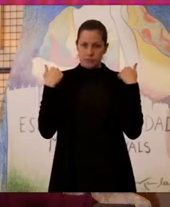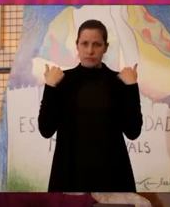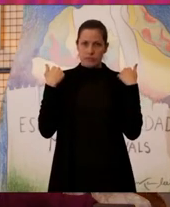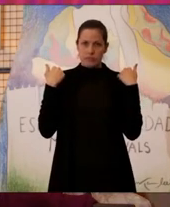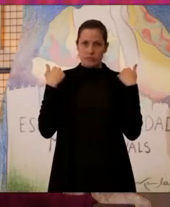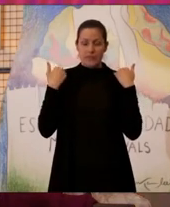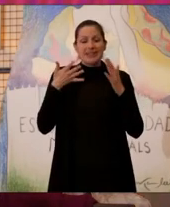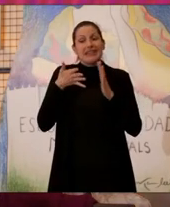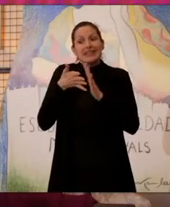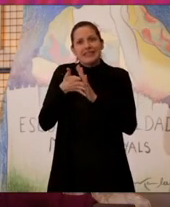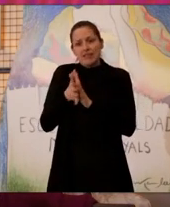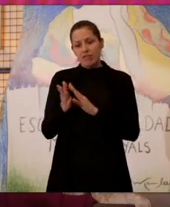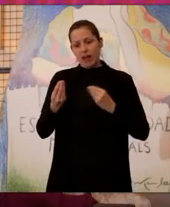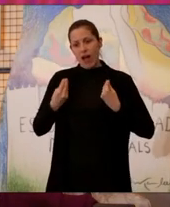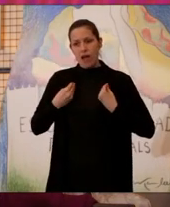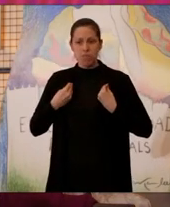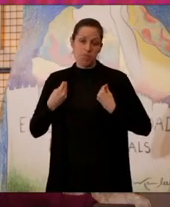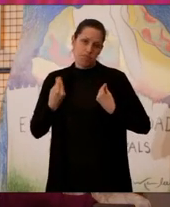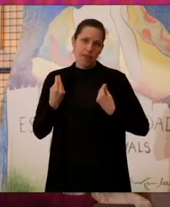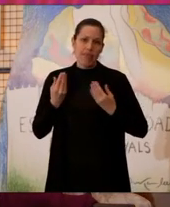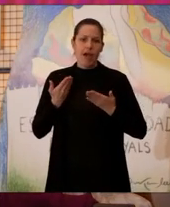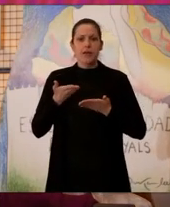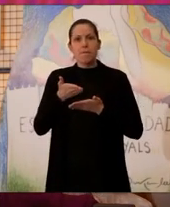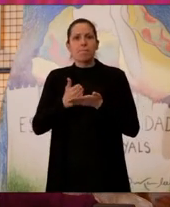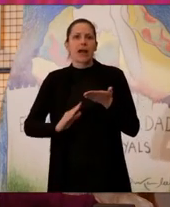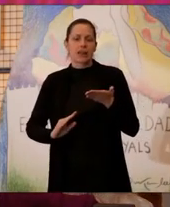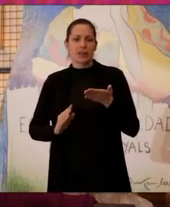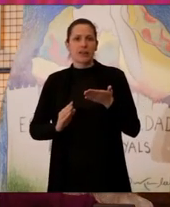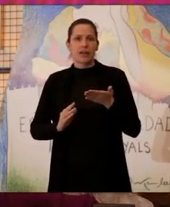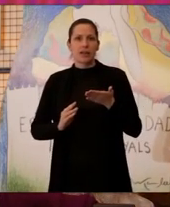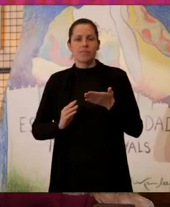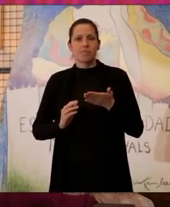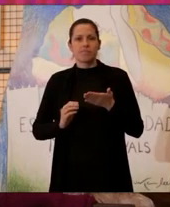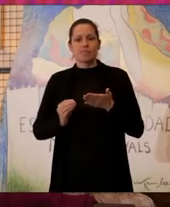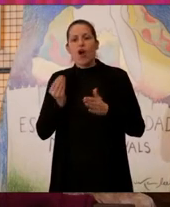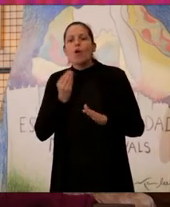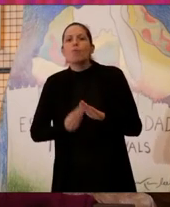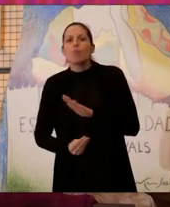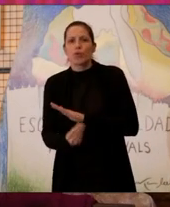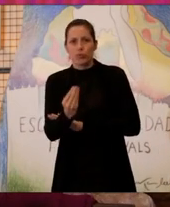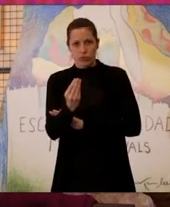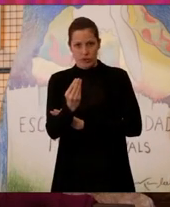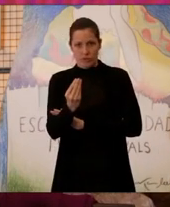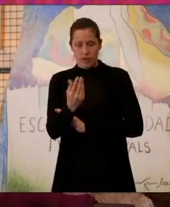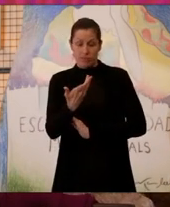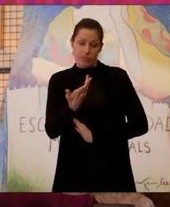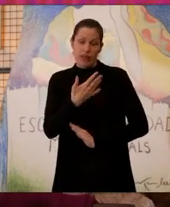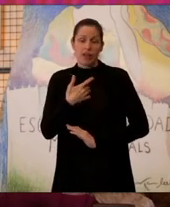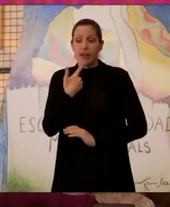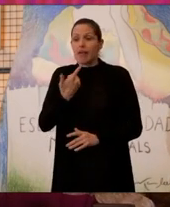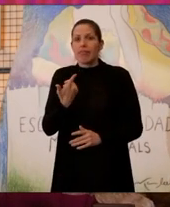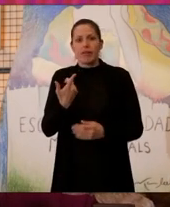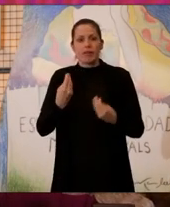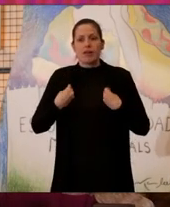reproductiva de la vida de mantenimiento de la vida de sostenibilidad de la vida que ellos no no